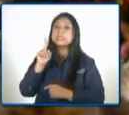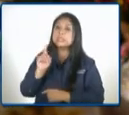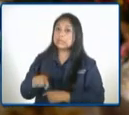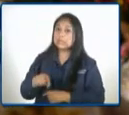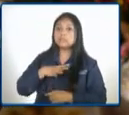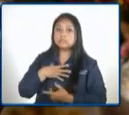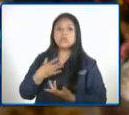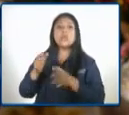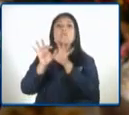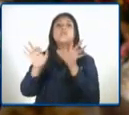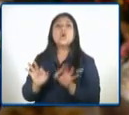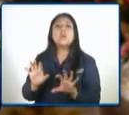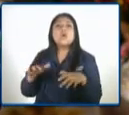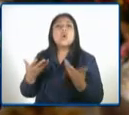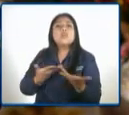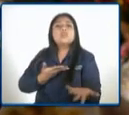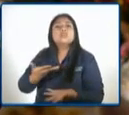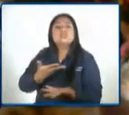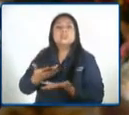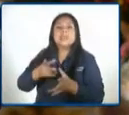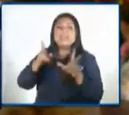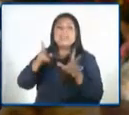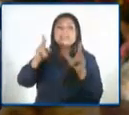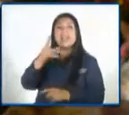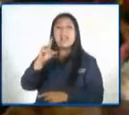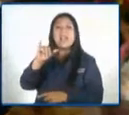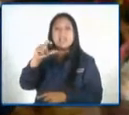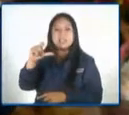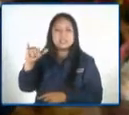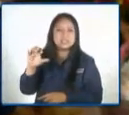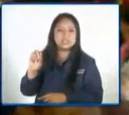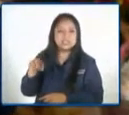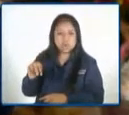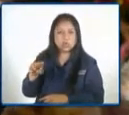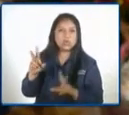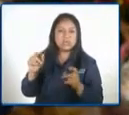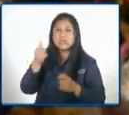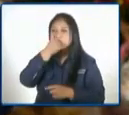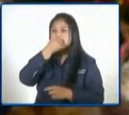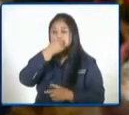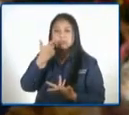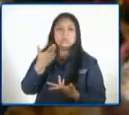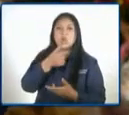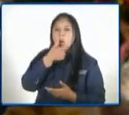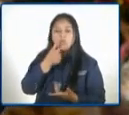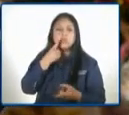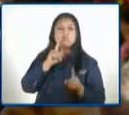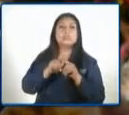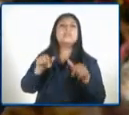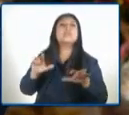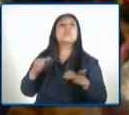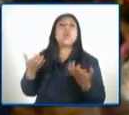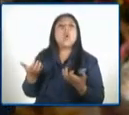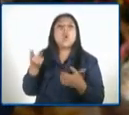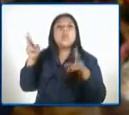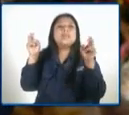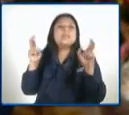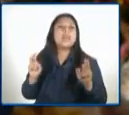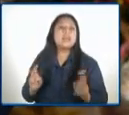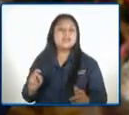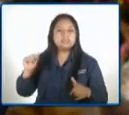forma en la que se trata la situación de adicción. Entonces, en buena hora, un debate integral sobre cómo vamos a abordar, por lo menos